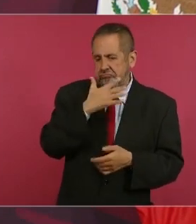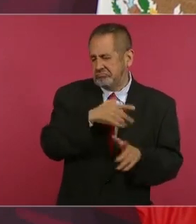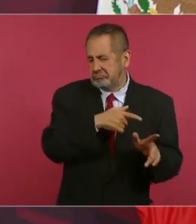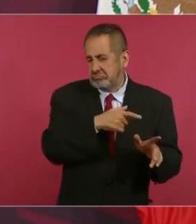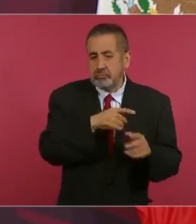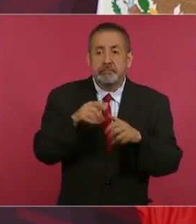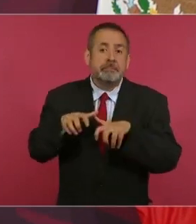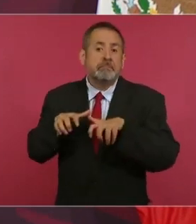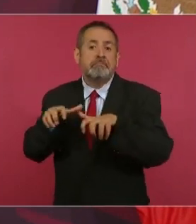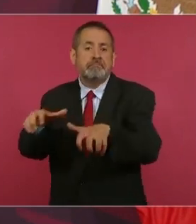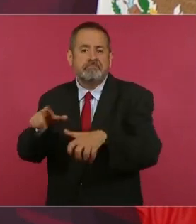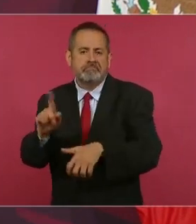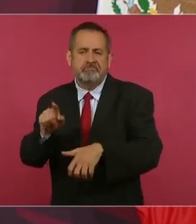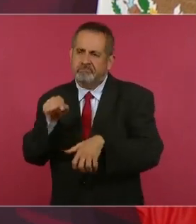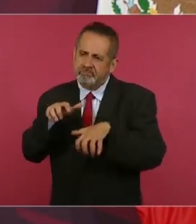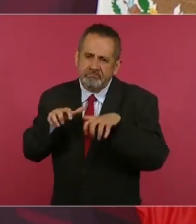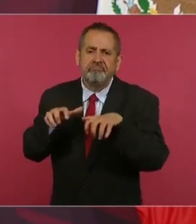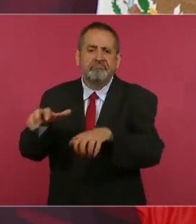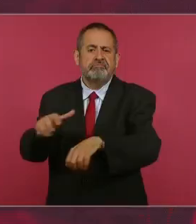de las minorías,